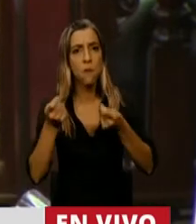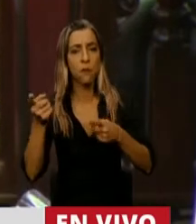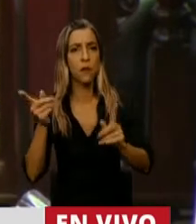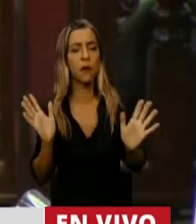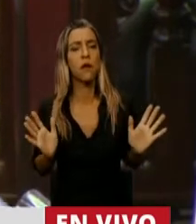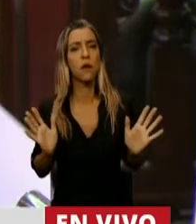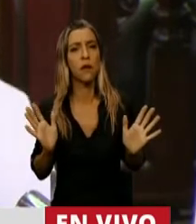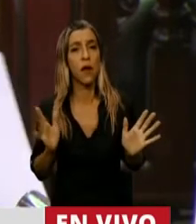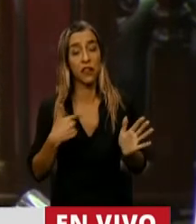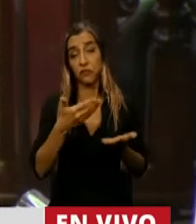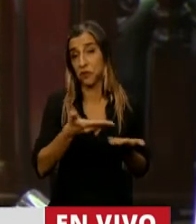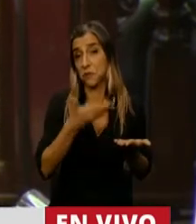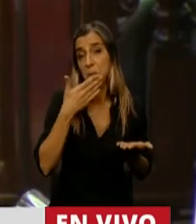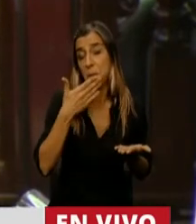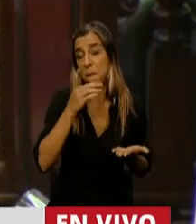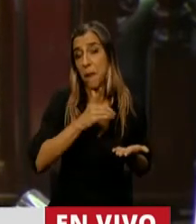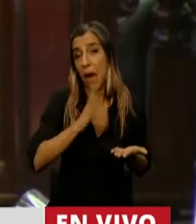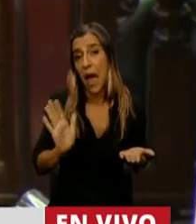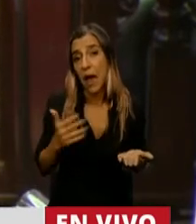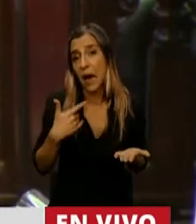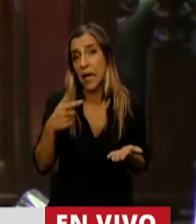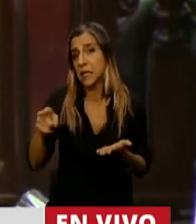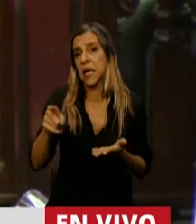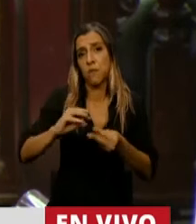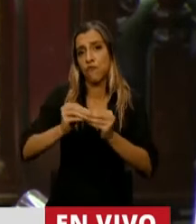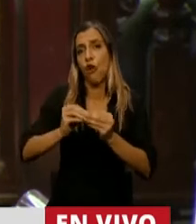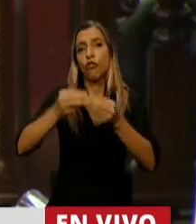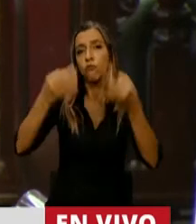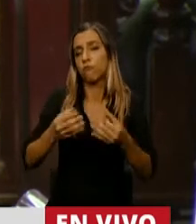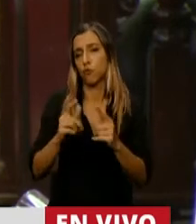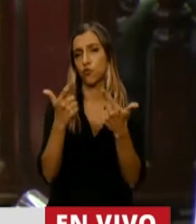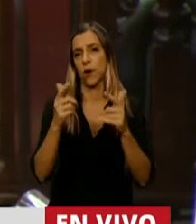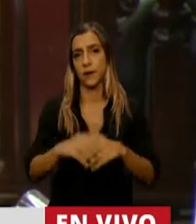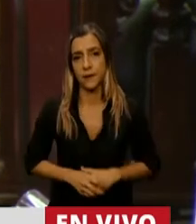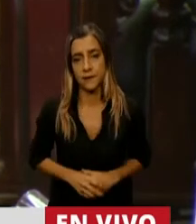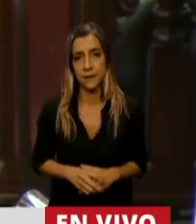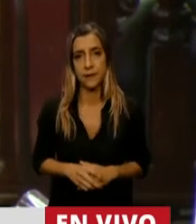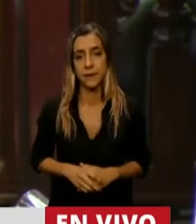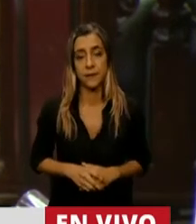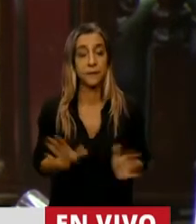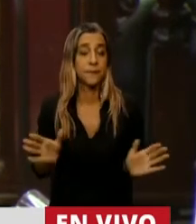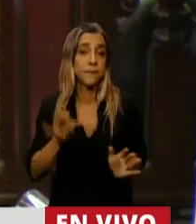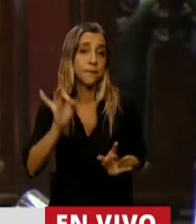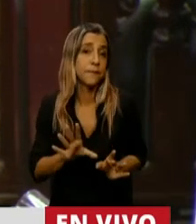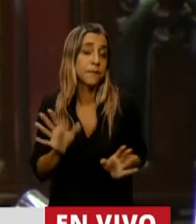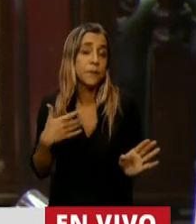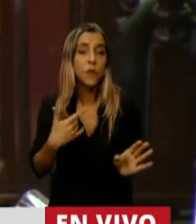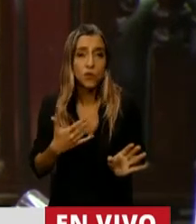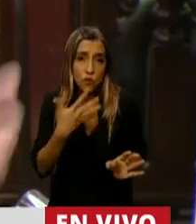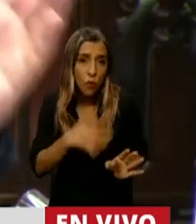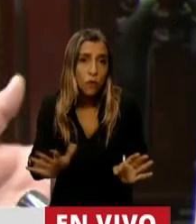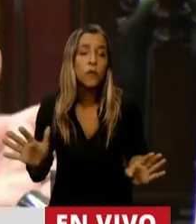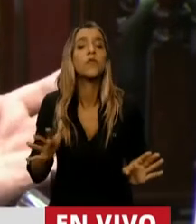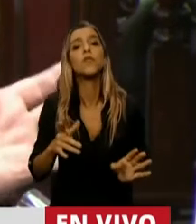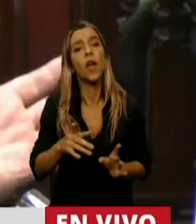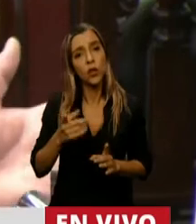Sinceramente me parece que no hay motivo para no acompañarnos. Solamente un gesto que yo valoro, el que